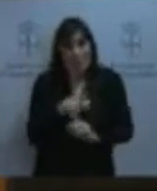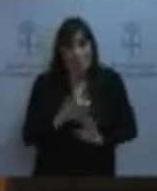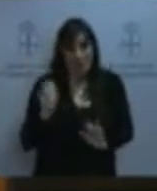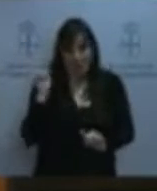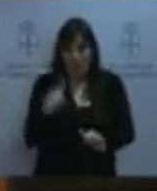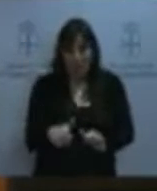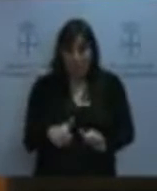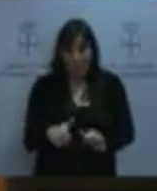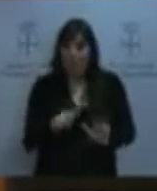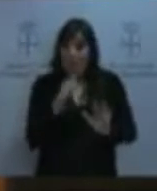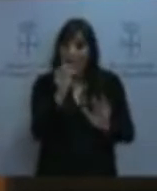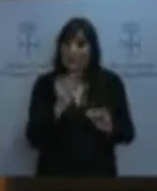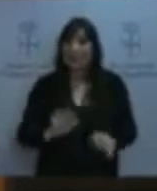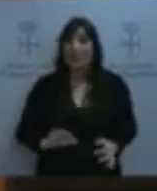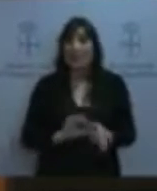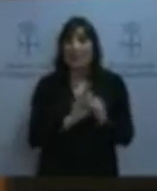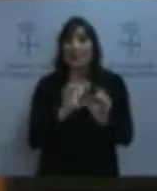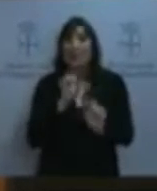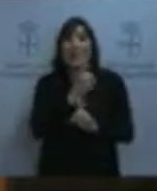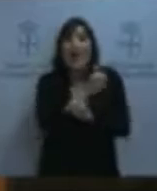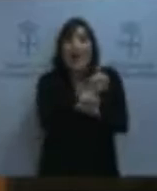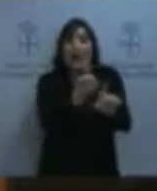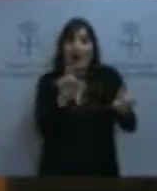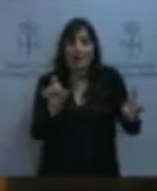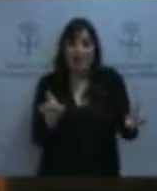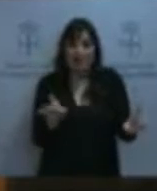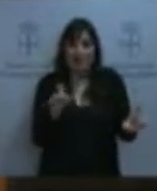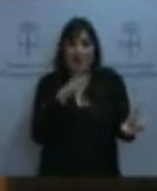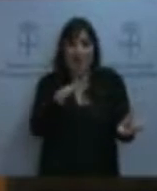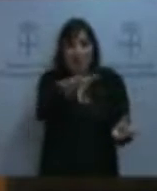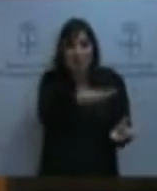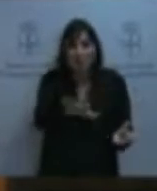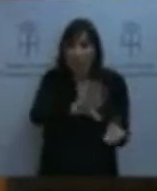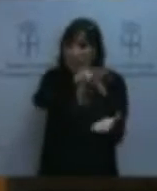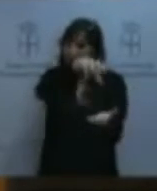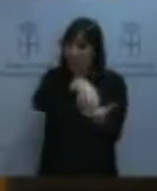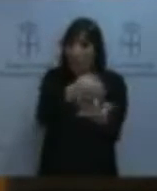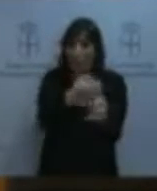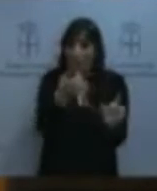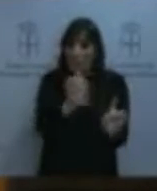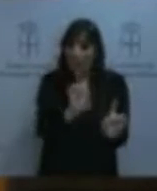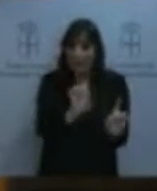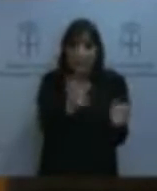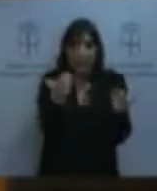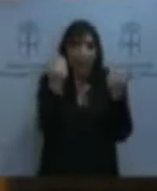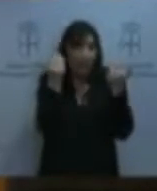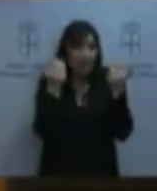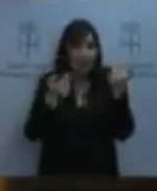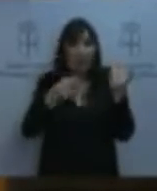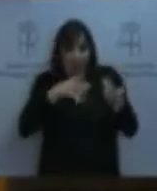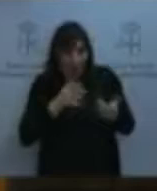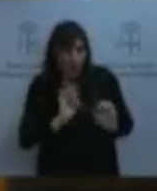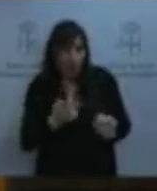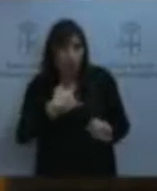de una ubicación inadecuada, hemos tenido noticias ahora, porque hay quien opina que